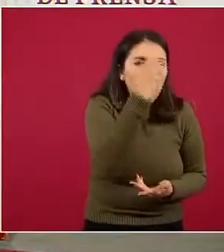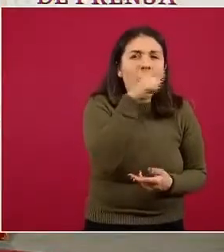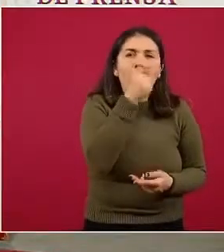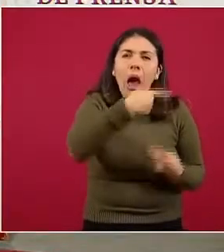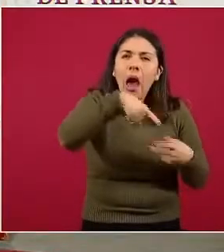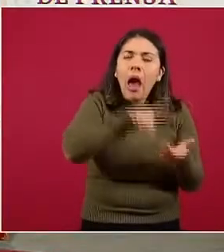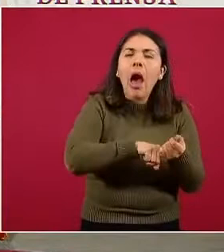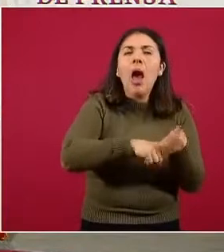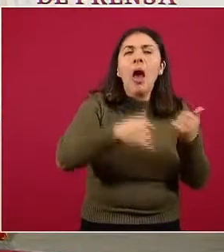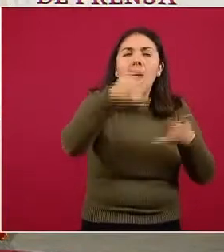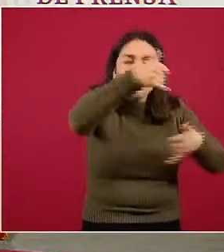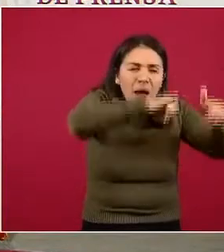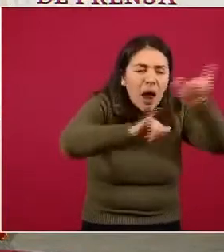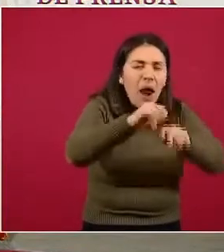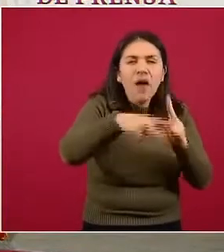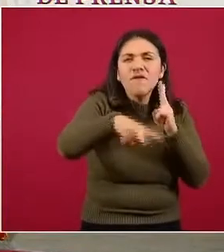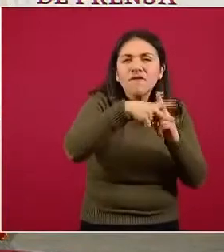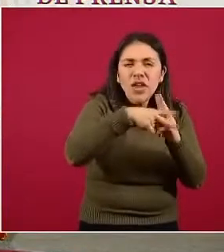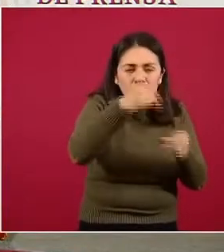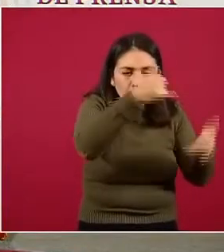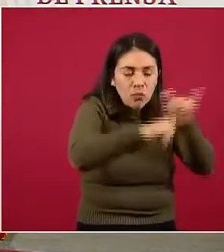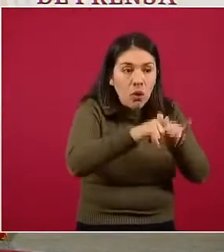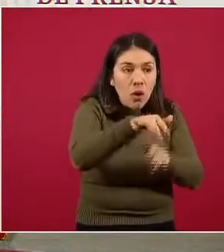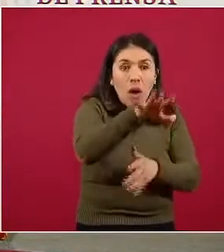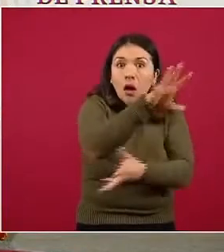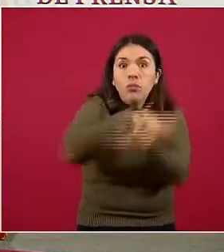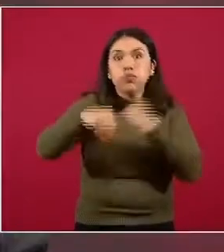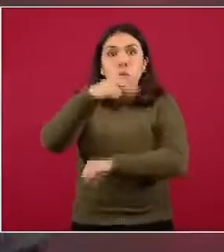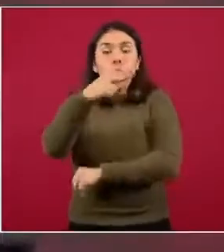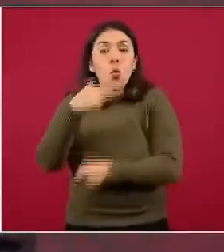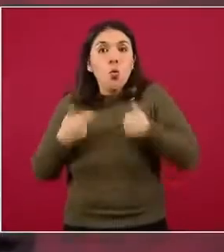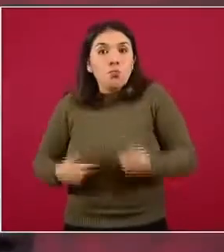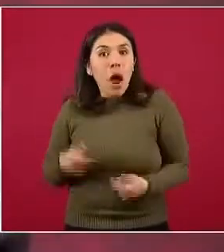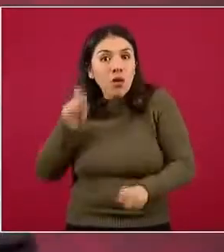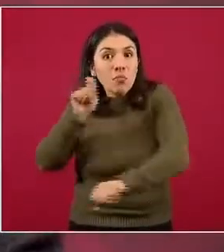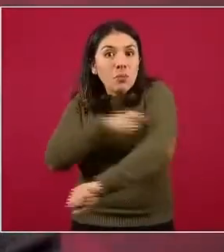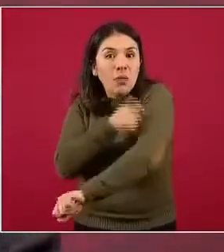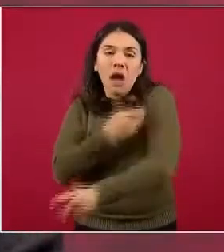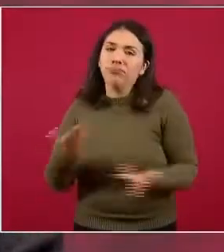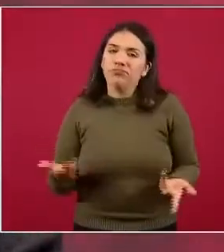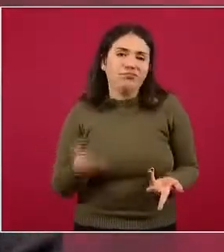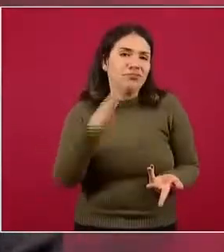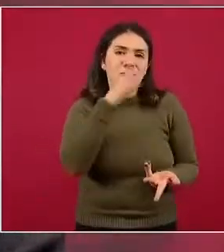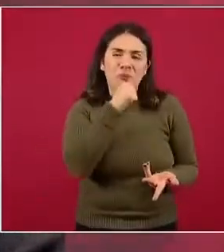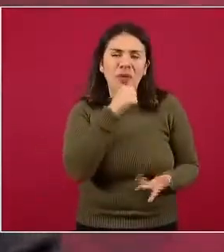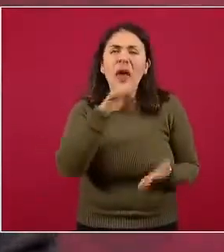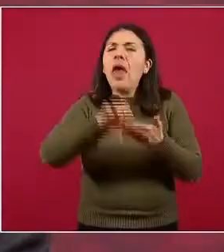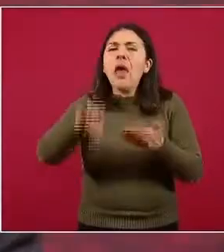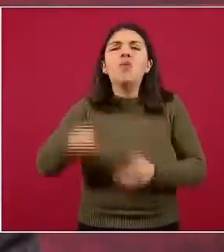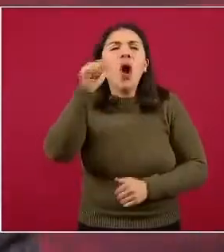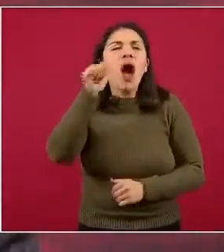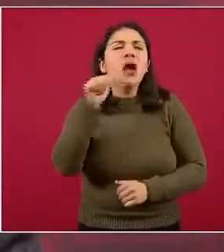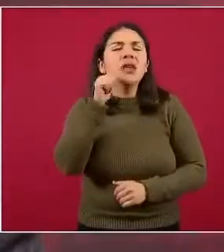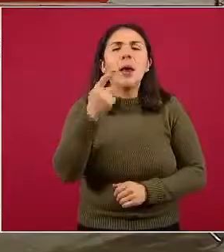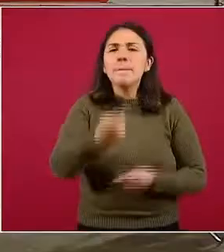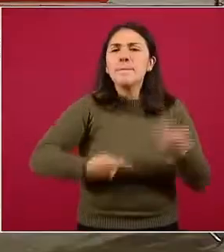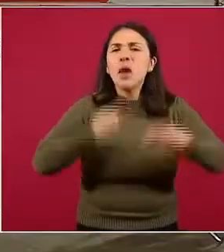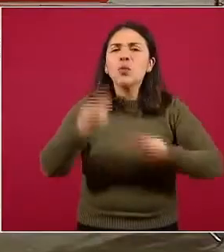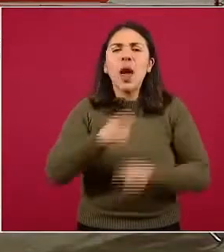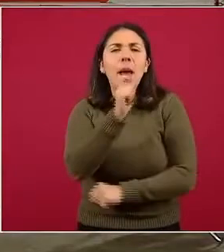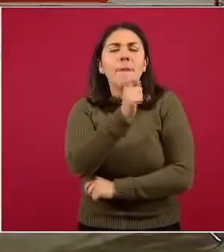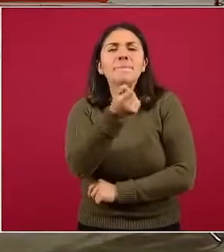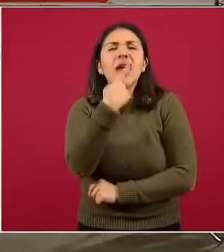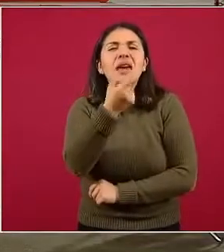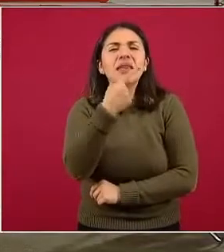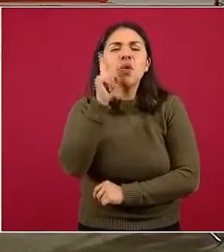en matraces, directamente al uso humano. Por ejemplo, sobre el medicamento que ayer preguntaba Liliana Noble